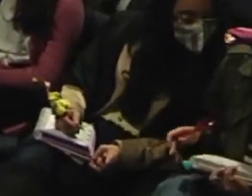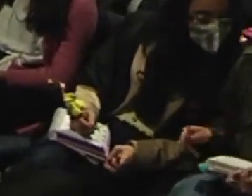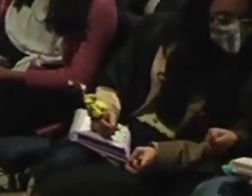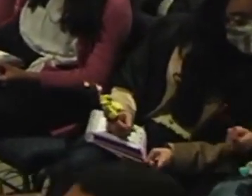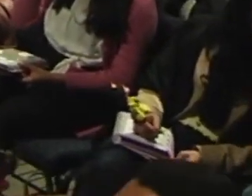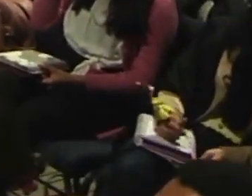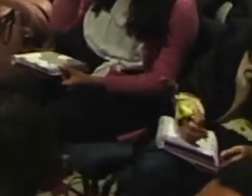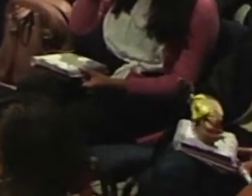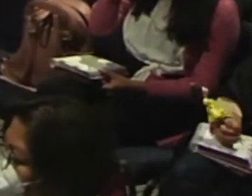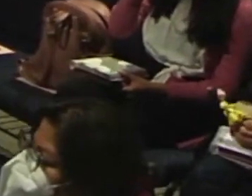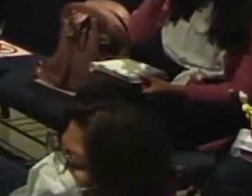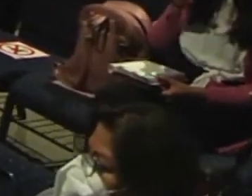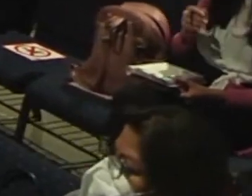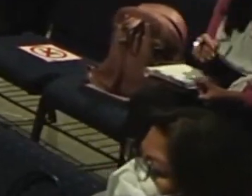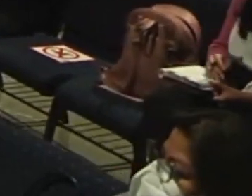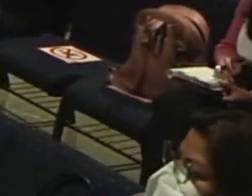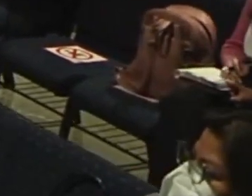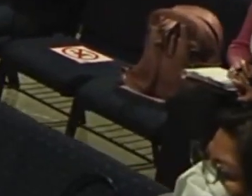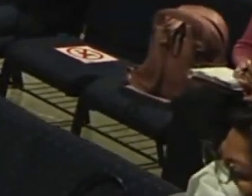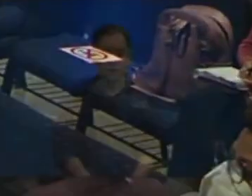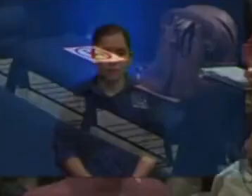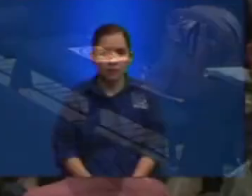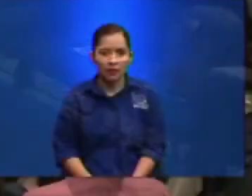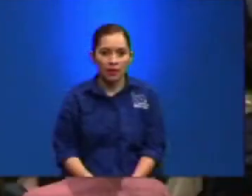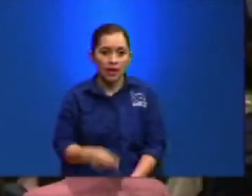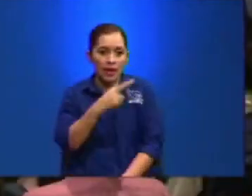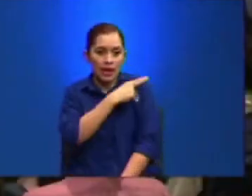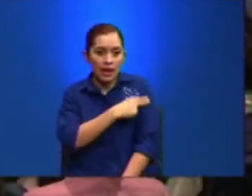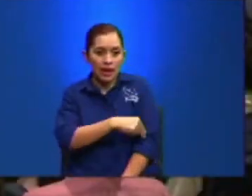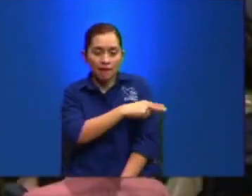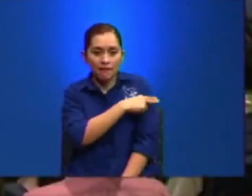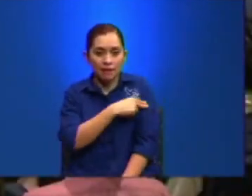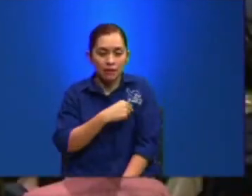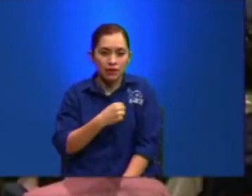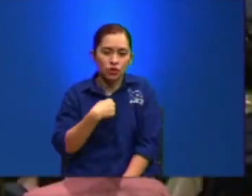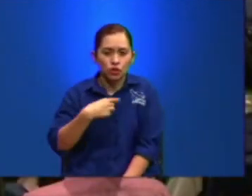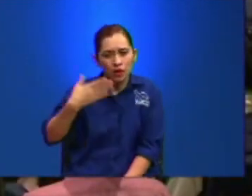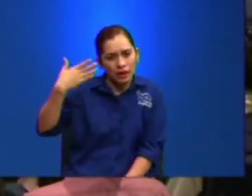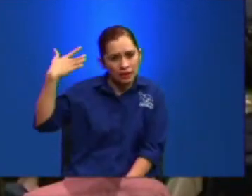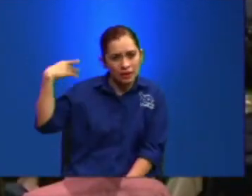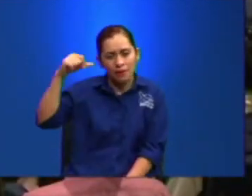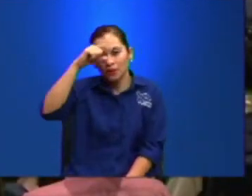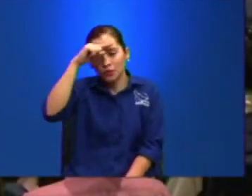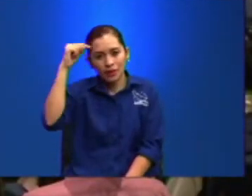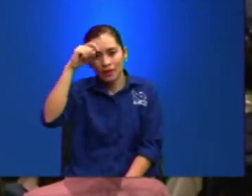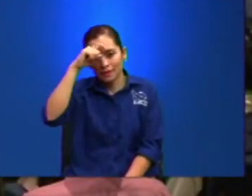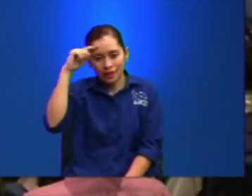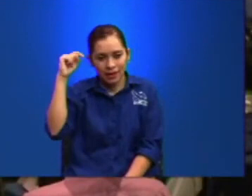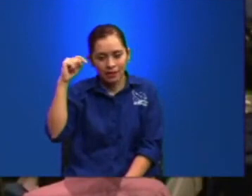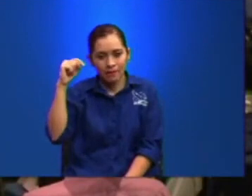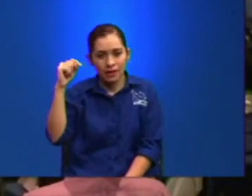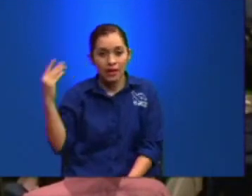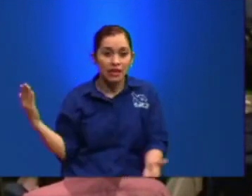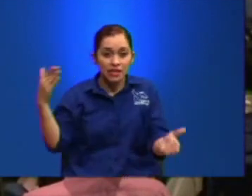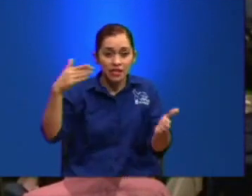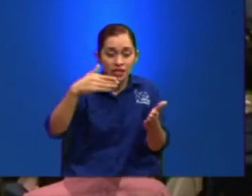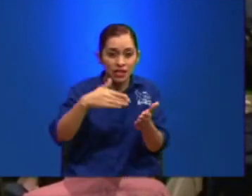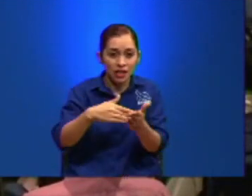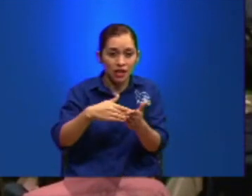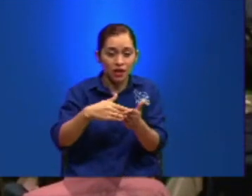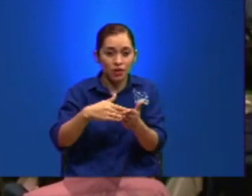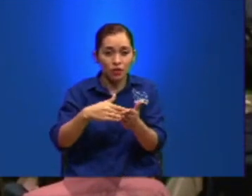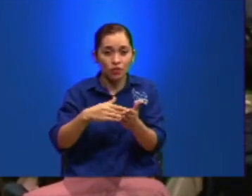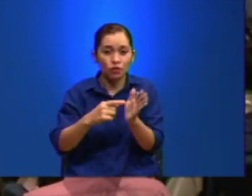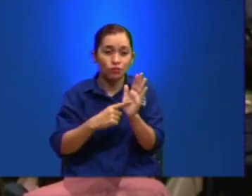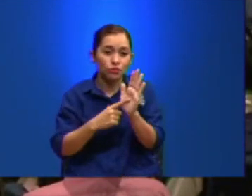lanzaron en aquella época un producto que venía a ser el último alarido de la moda más o menos como